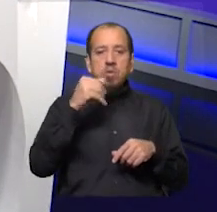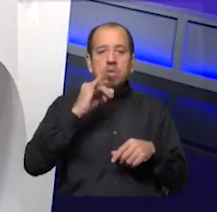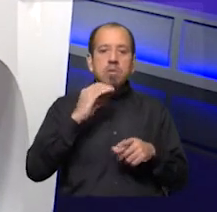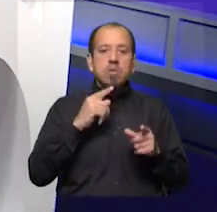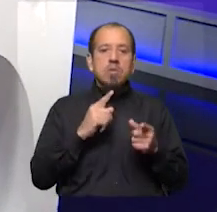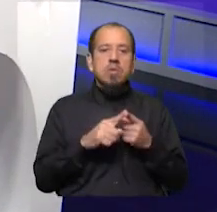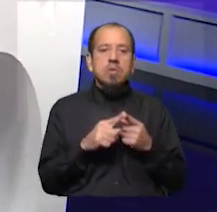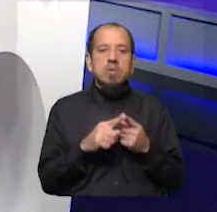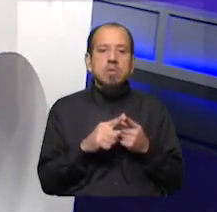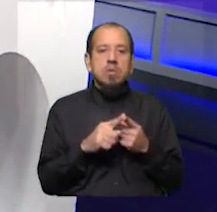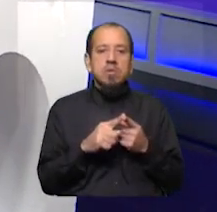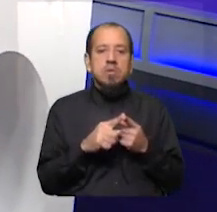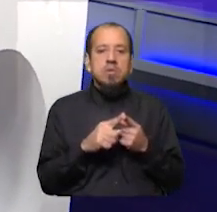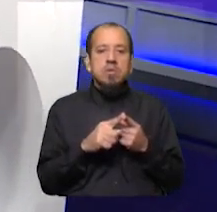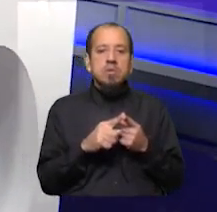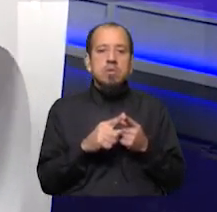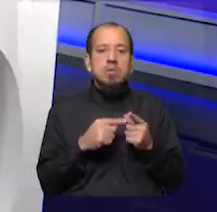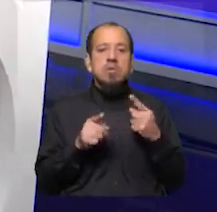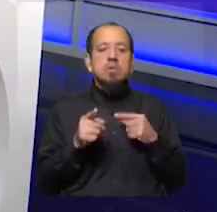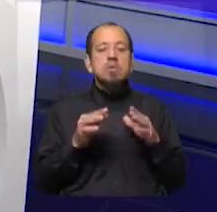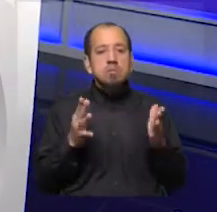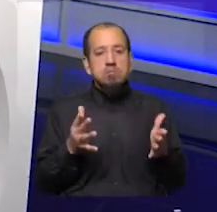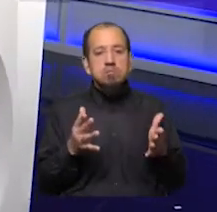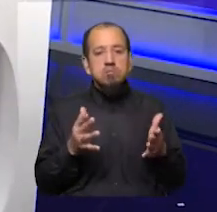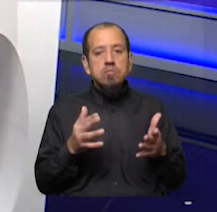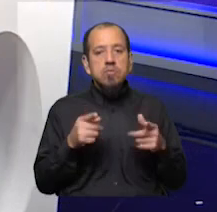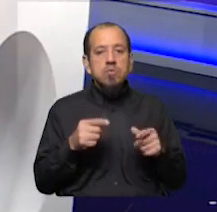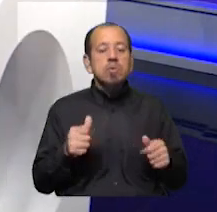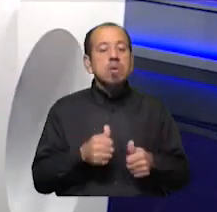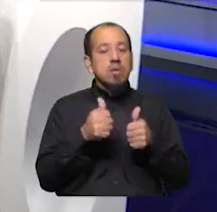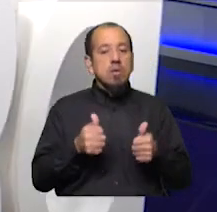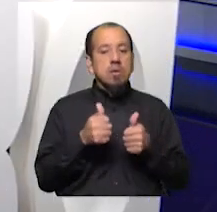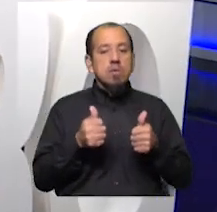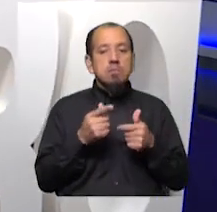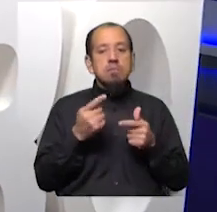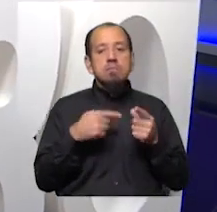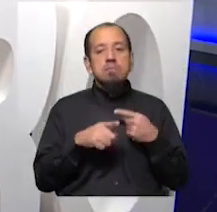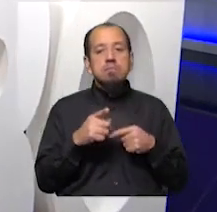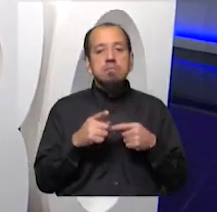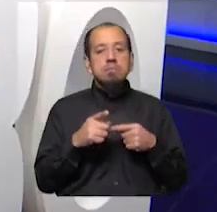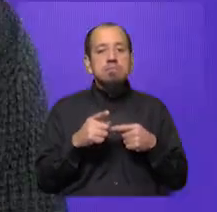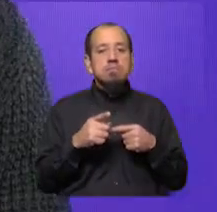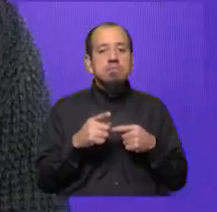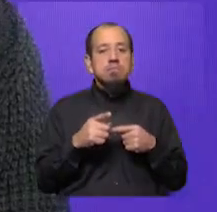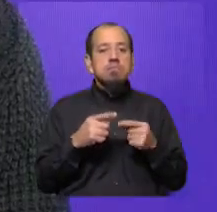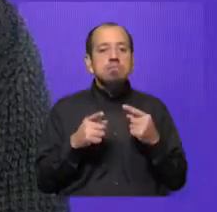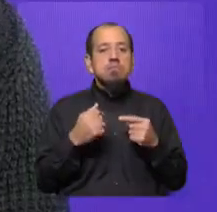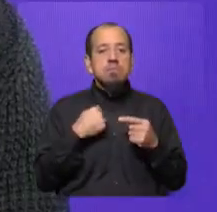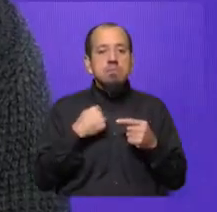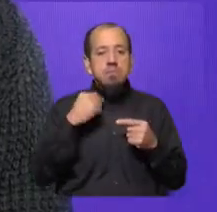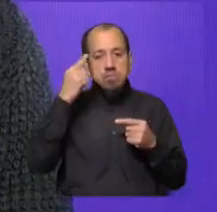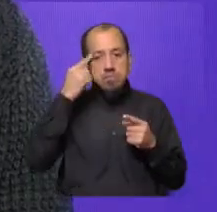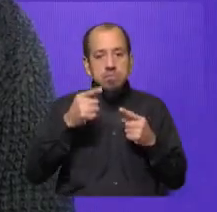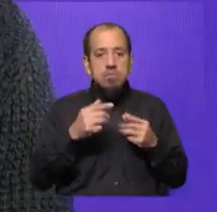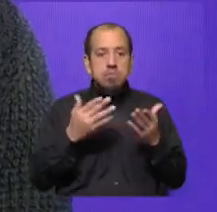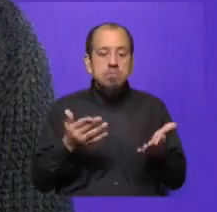y está está bien conceptuado es un evento como que creo que entiendo yo por lo menos